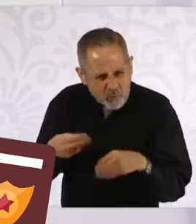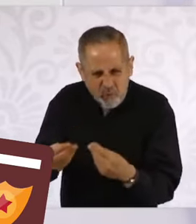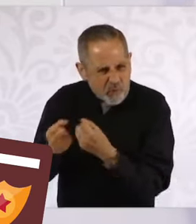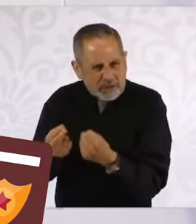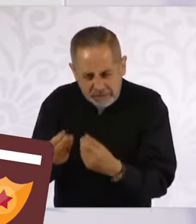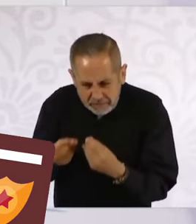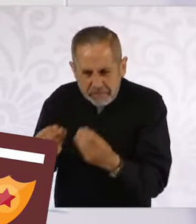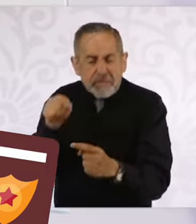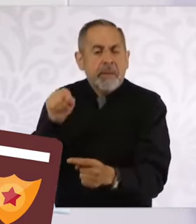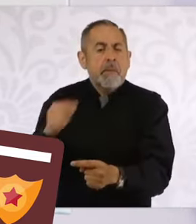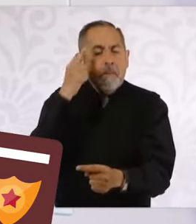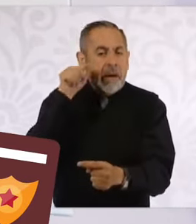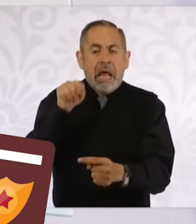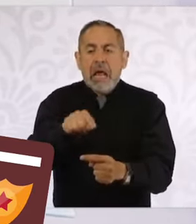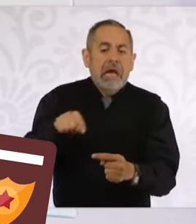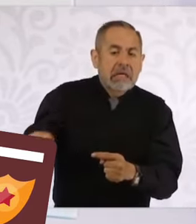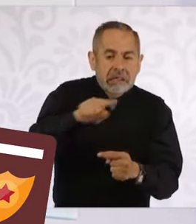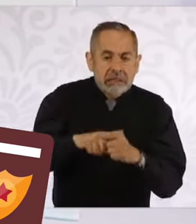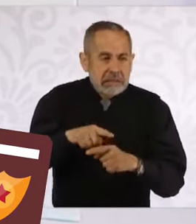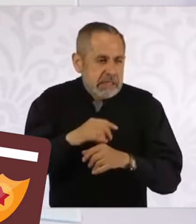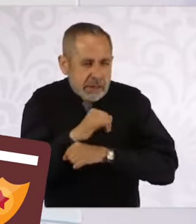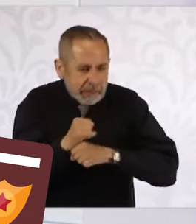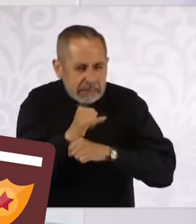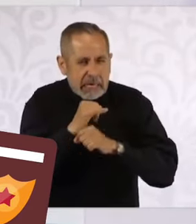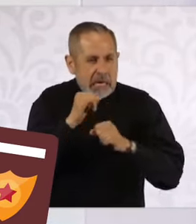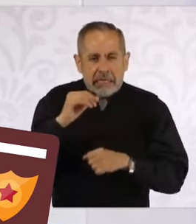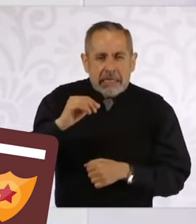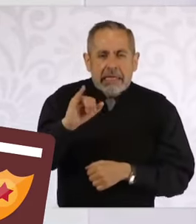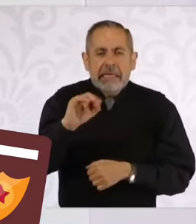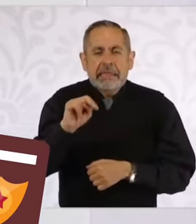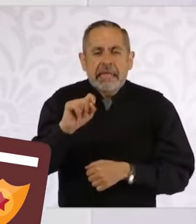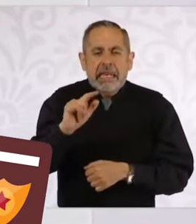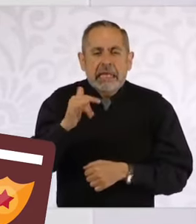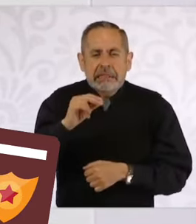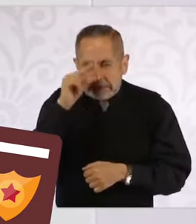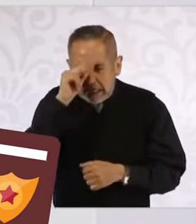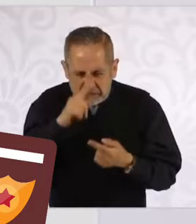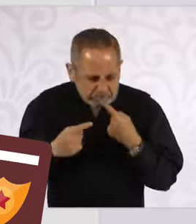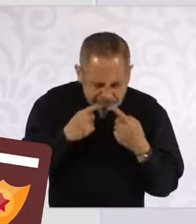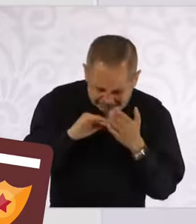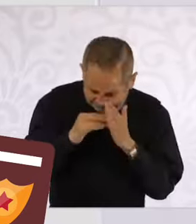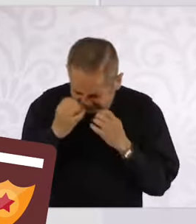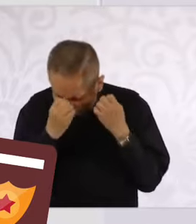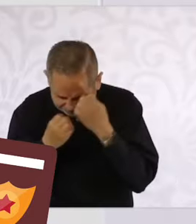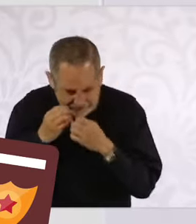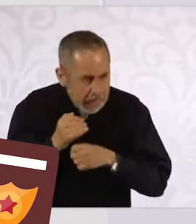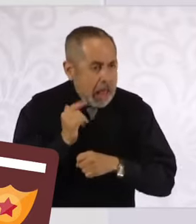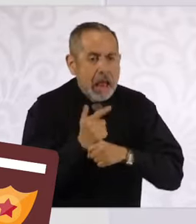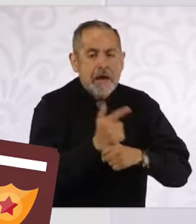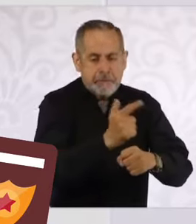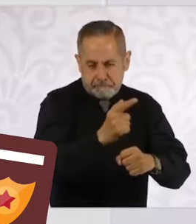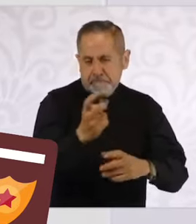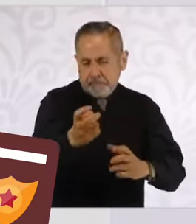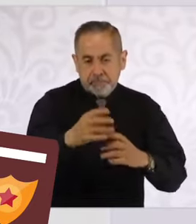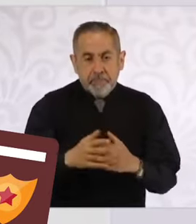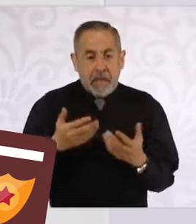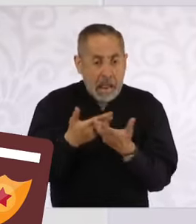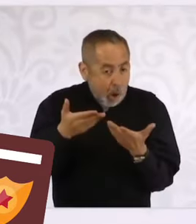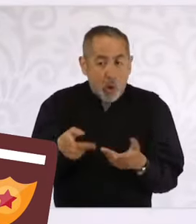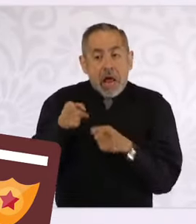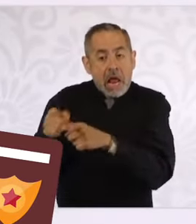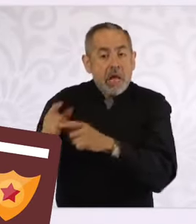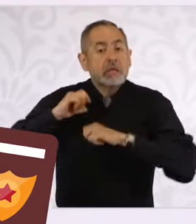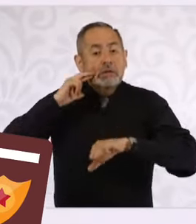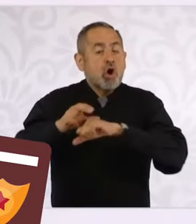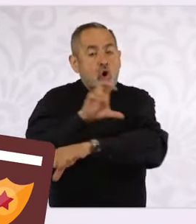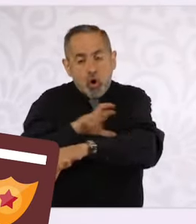o fortalecer las tareas de inteligencia e investigación, que es parte de nuestra estrategia. Entonces, ahora la Secretaría de Seguridad Ciudadana, pues una parte es